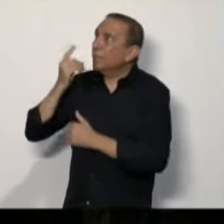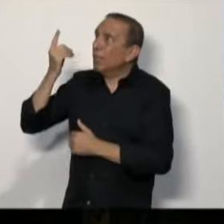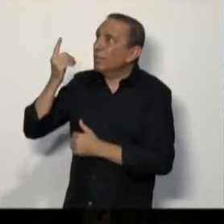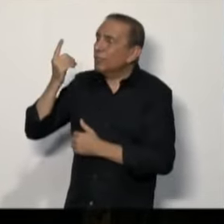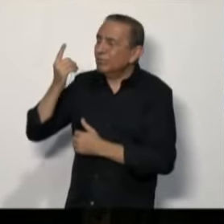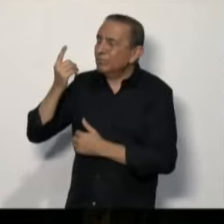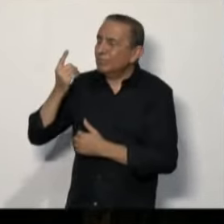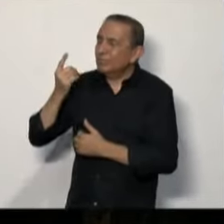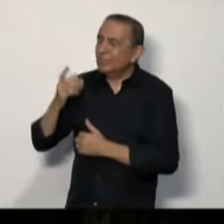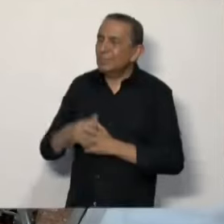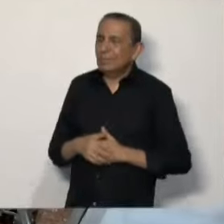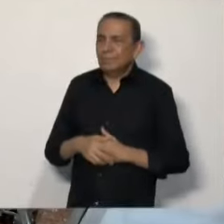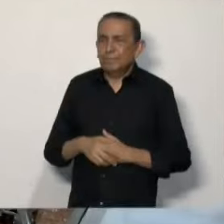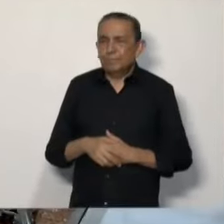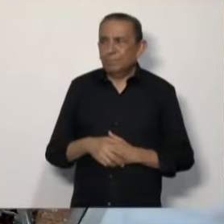intenciones.